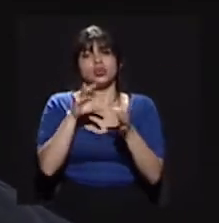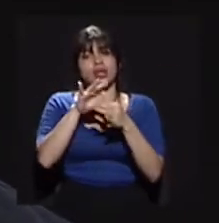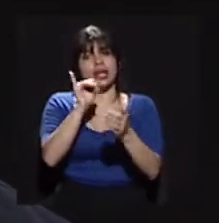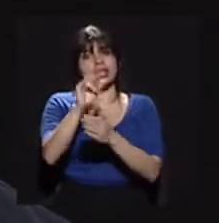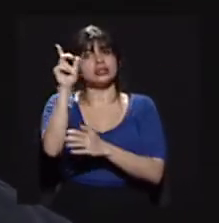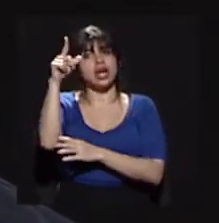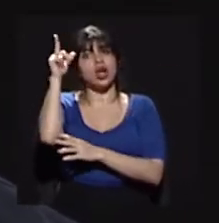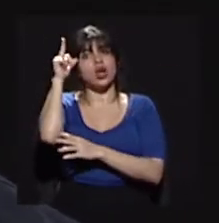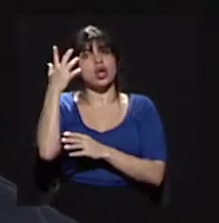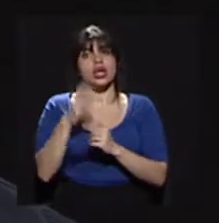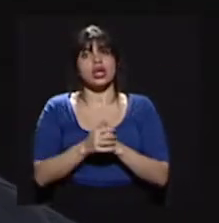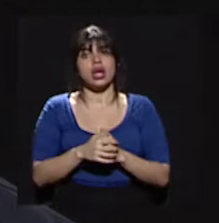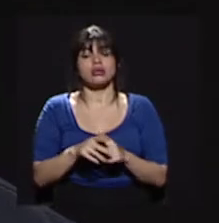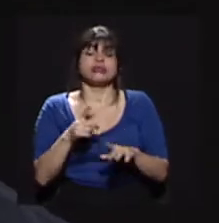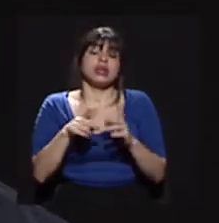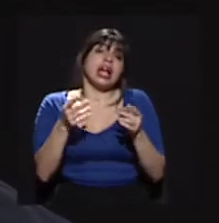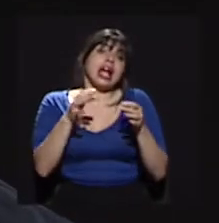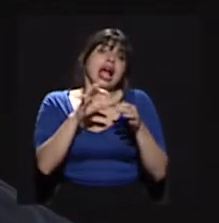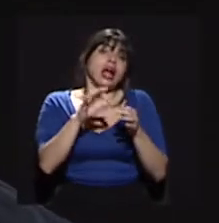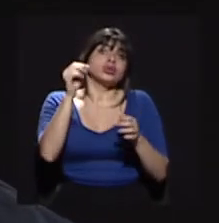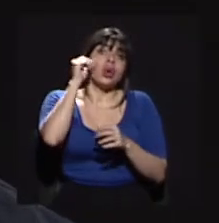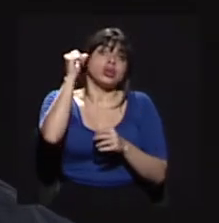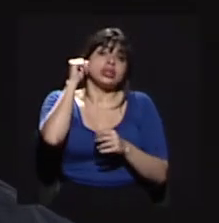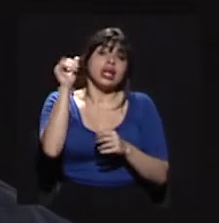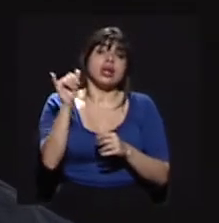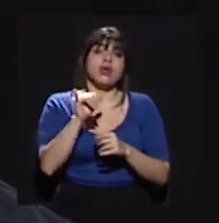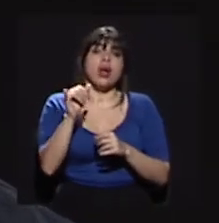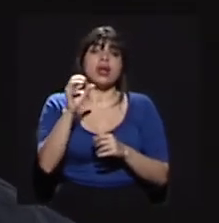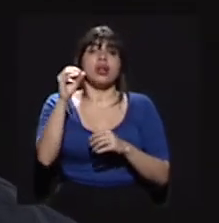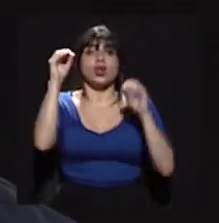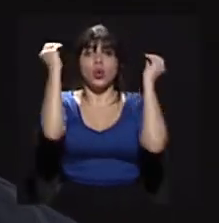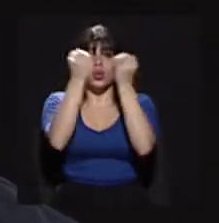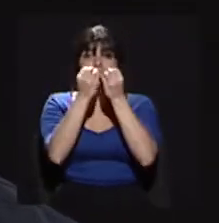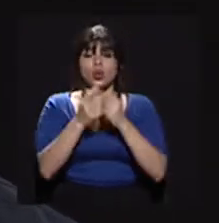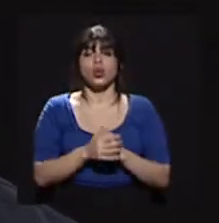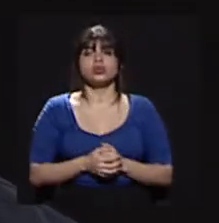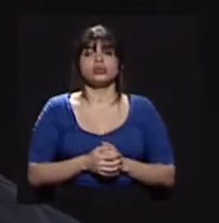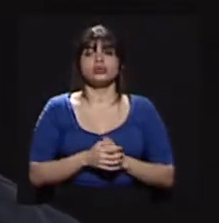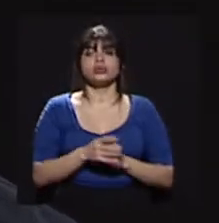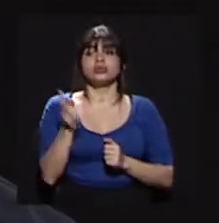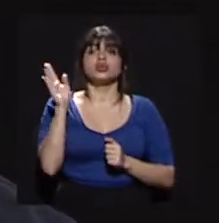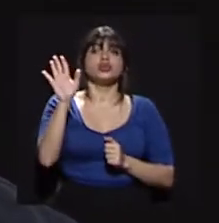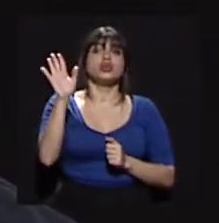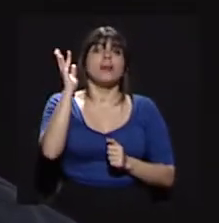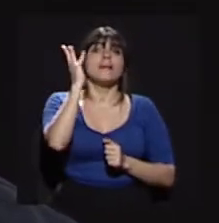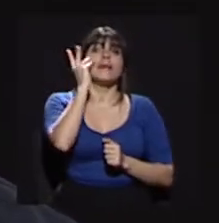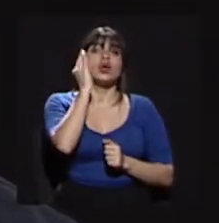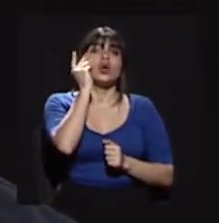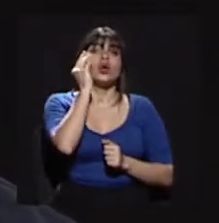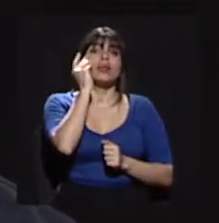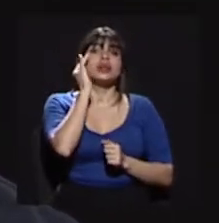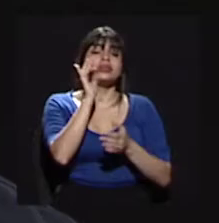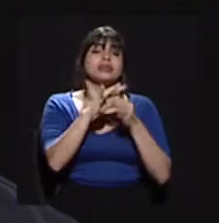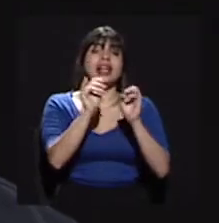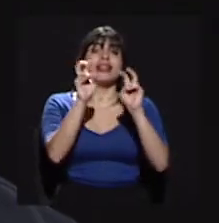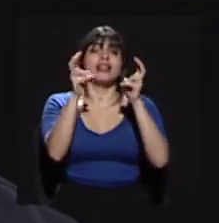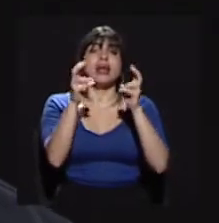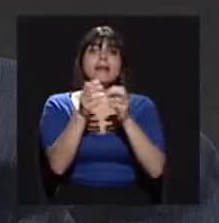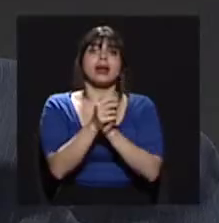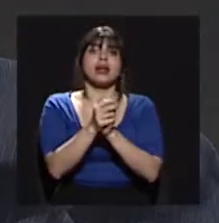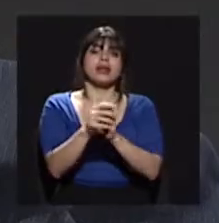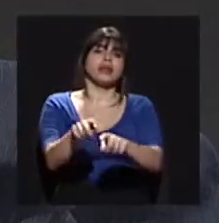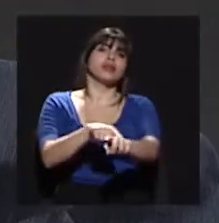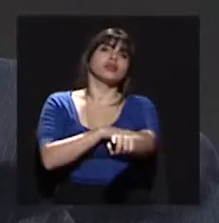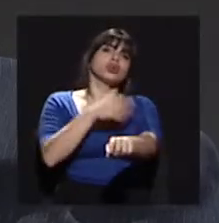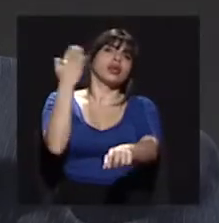y dicho sea de paso en el caso de don oscar al igual que en el caso de un botón su preocupación por este tema es de mundo muy